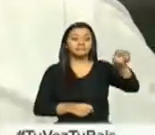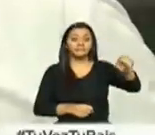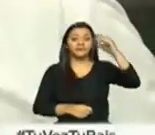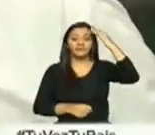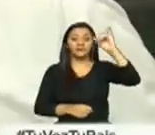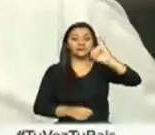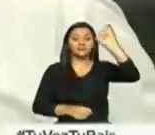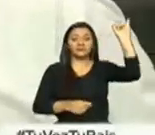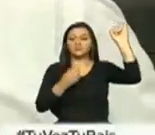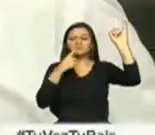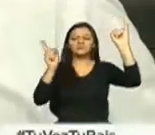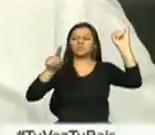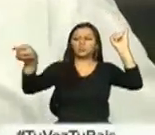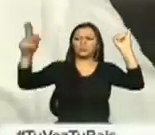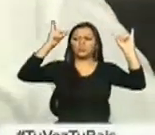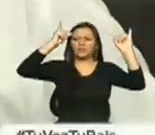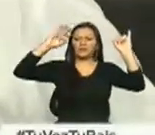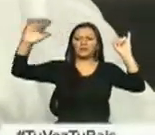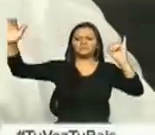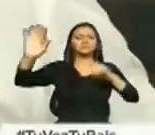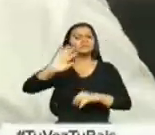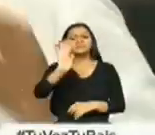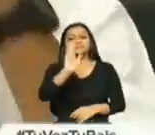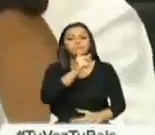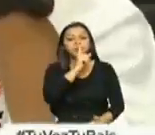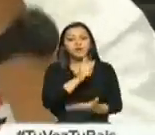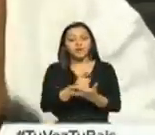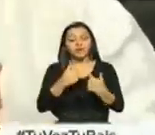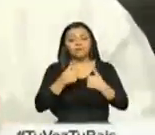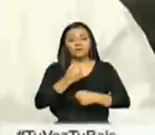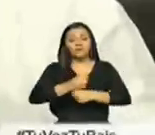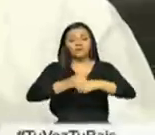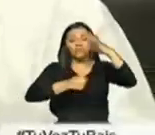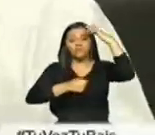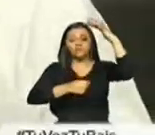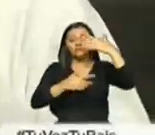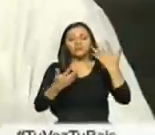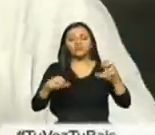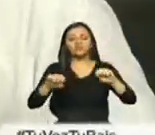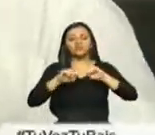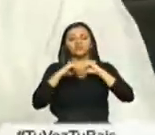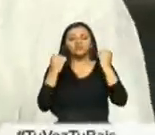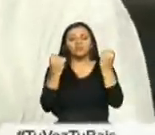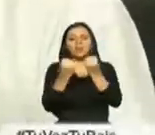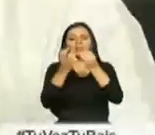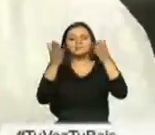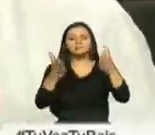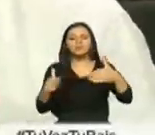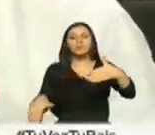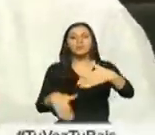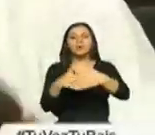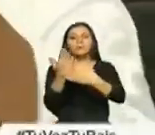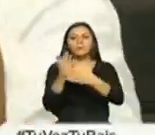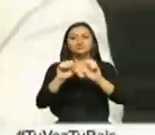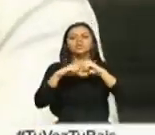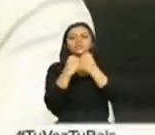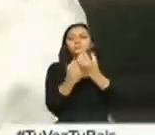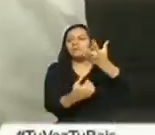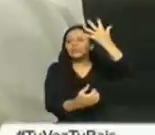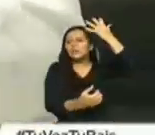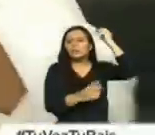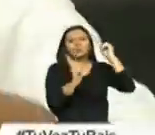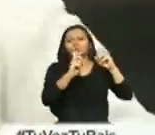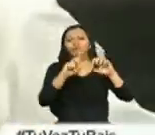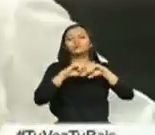proceso socialista, ese socialismo del siglo XXI, socialismo moderno que busca justicia social, sin negar el mercado, pero eso